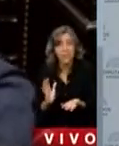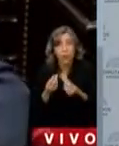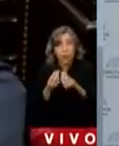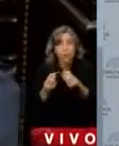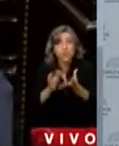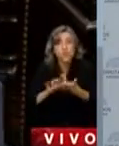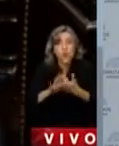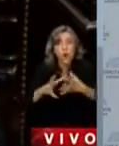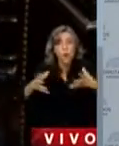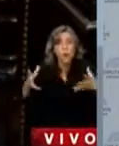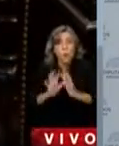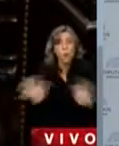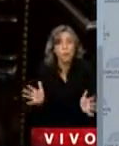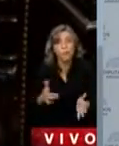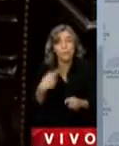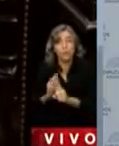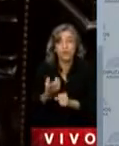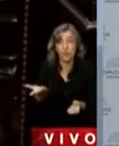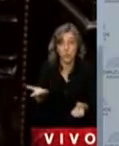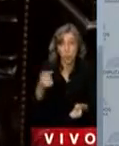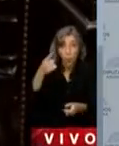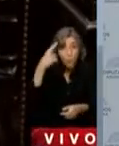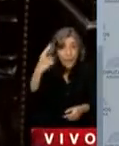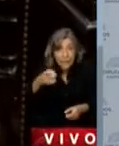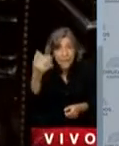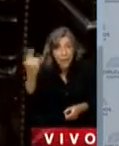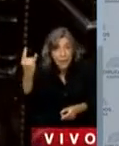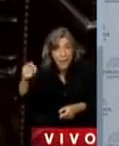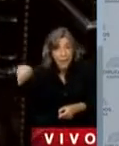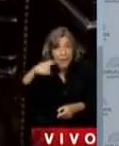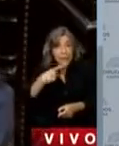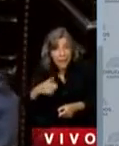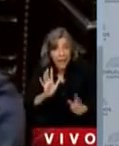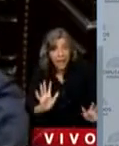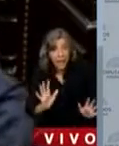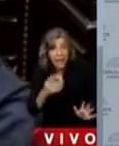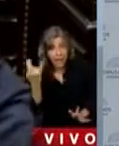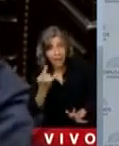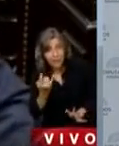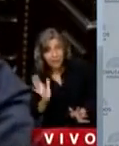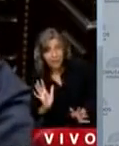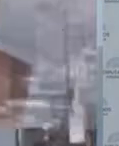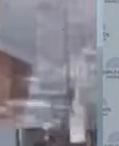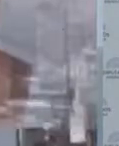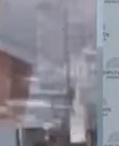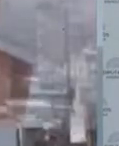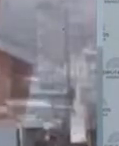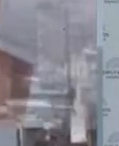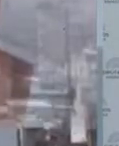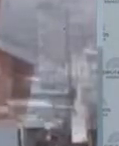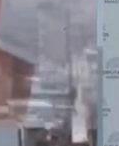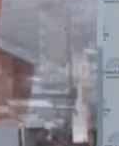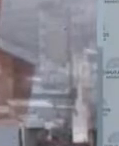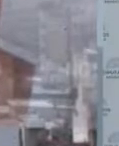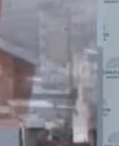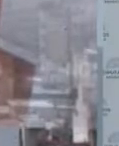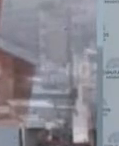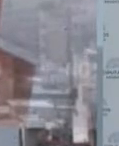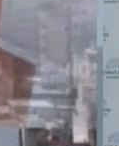tratarse una reforma integral tributaria en el país y bueno Esto es re importante Por eso está con nosotros Iván sazosky pero Pablo